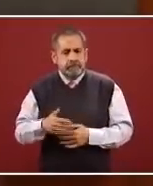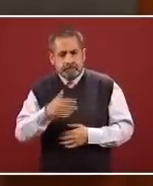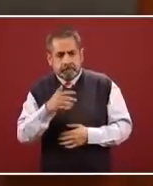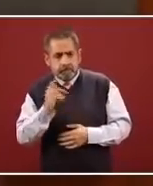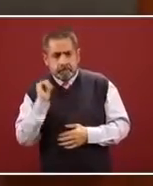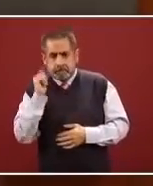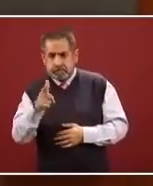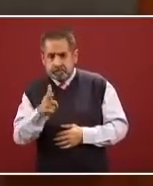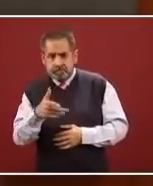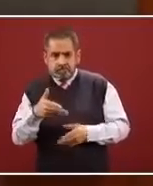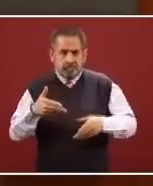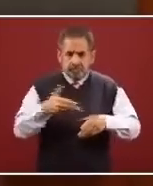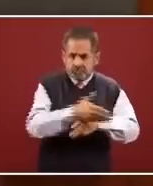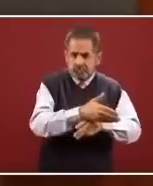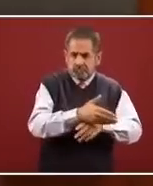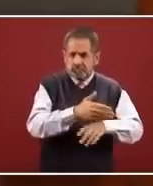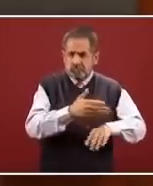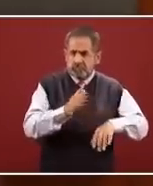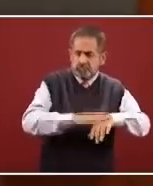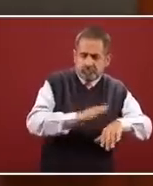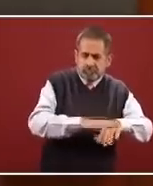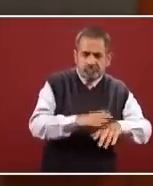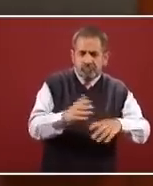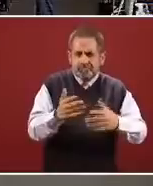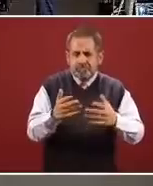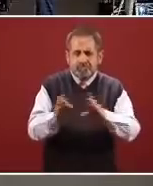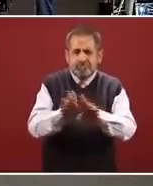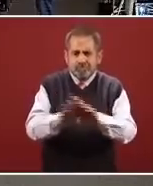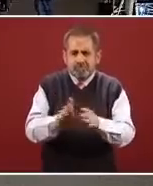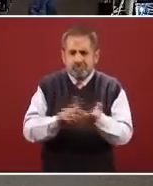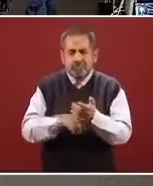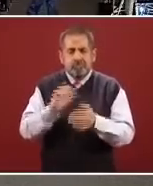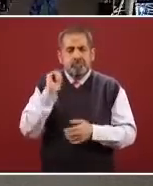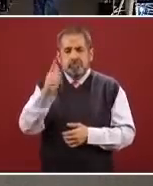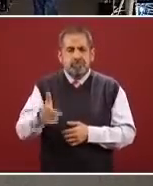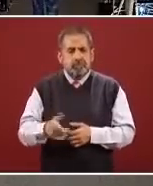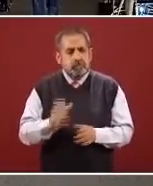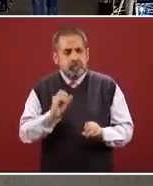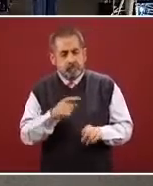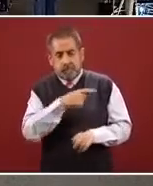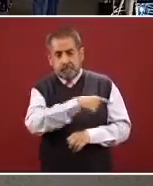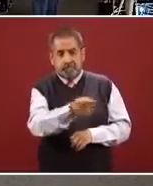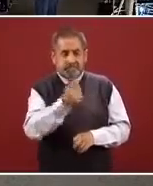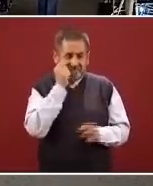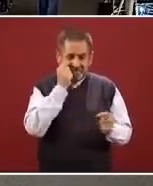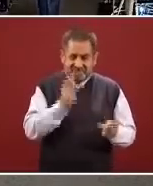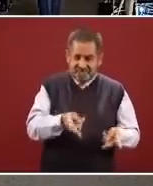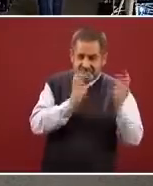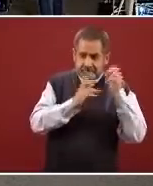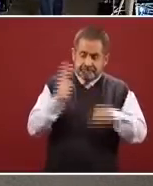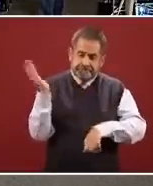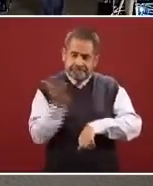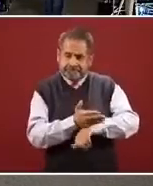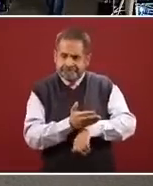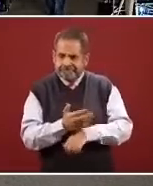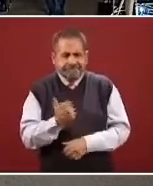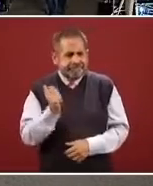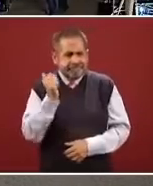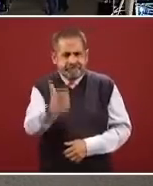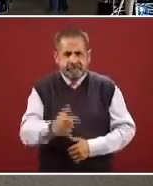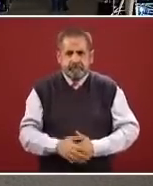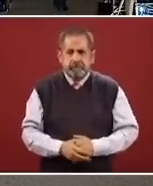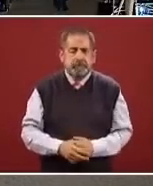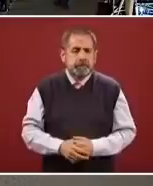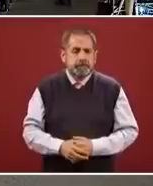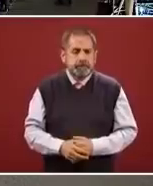momento va a entrar o en qué escenario o si ya va a haber alguna sanción para los vandalismos. Claro, con mucho gusto. De hecho, en